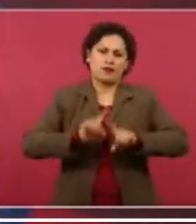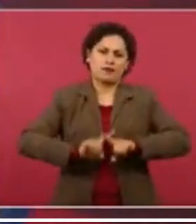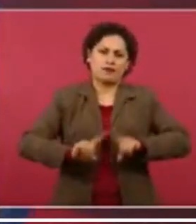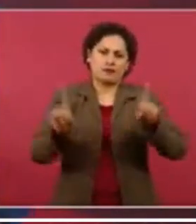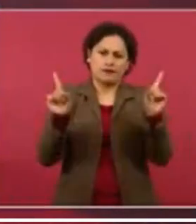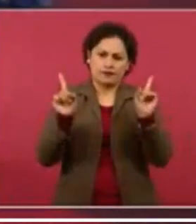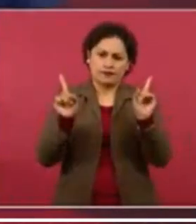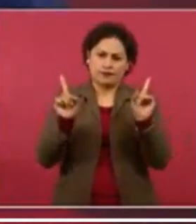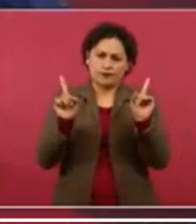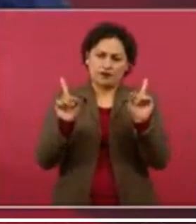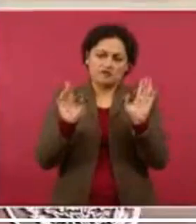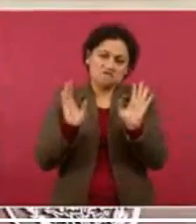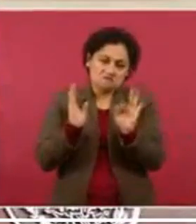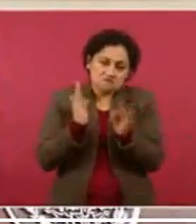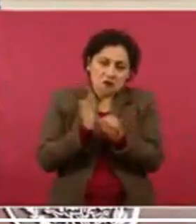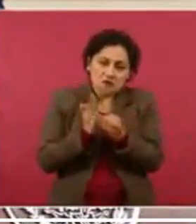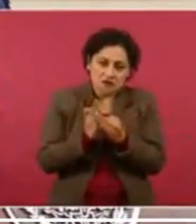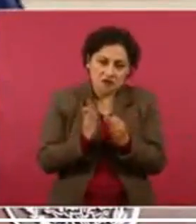o